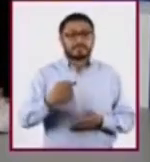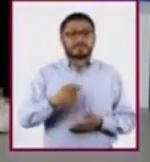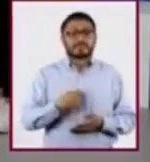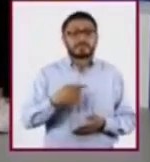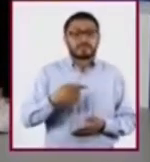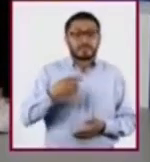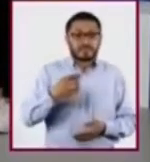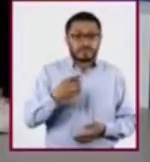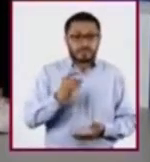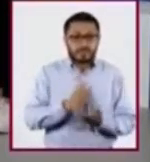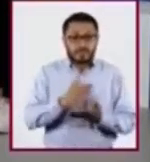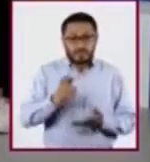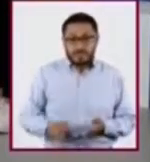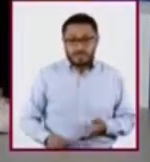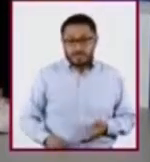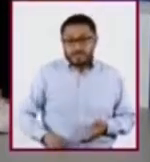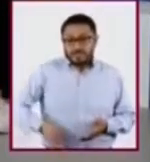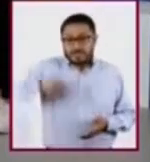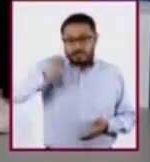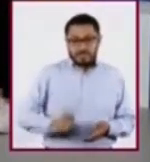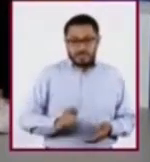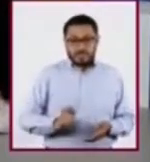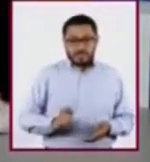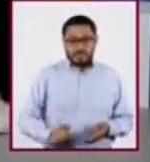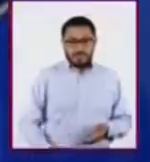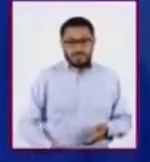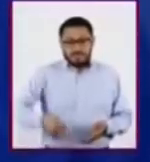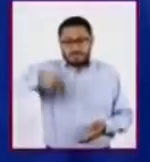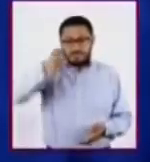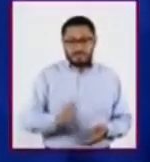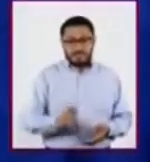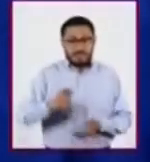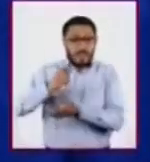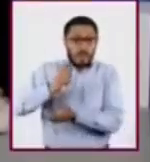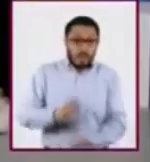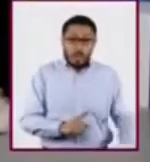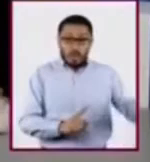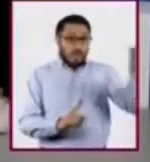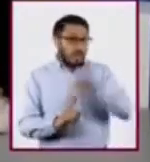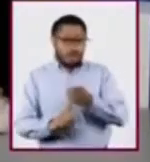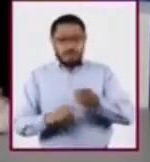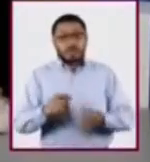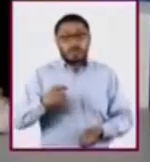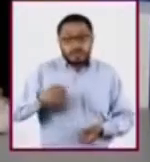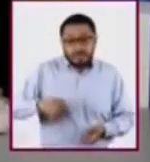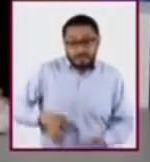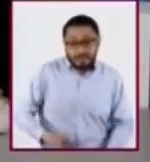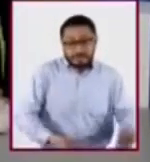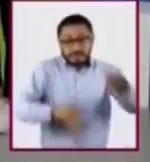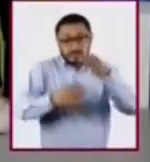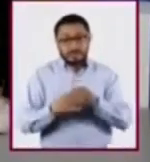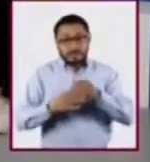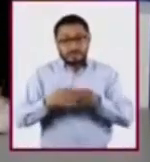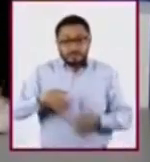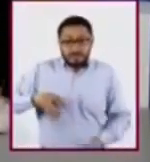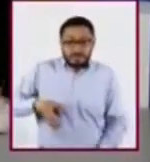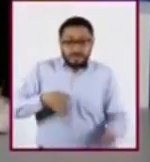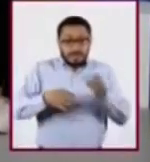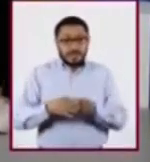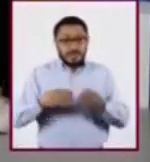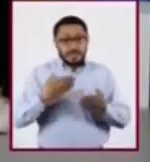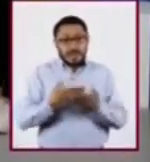impulsar hacia arriba y cachamos. Muy bien, tratamos de encestar. Ahora lo vamos a hacer con el balanceo.